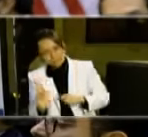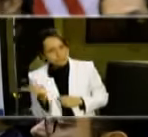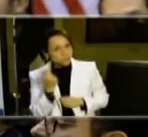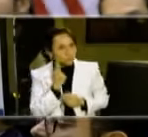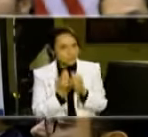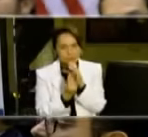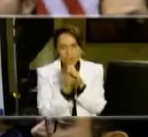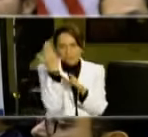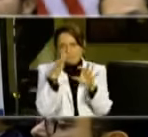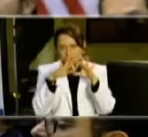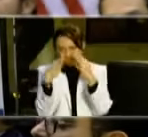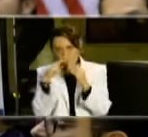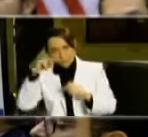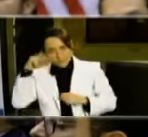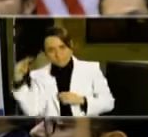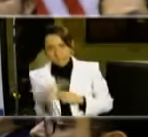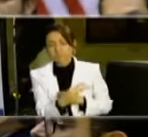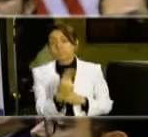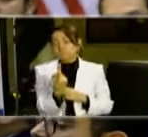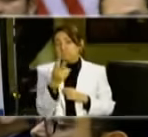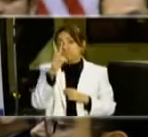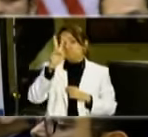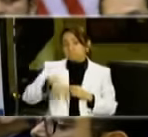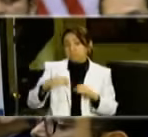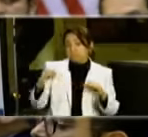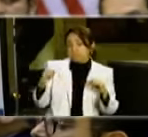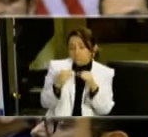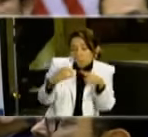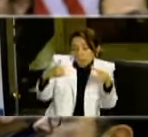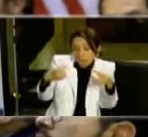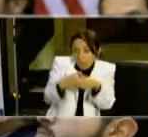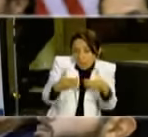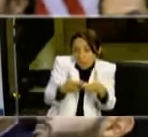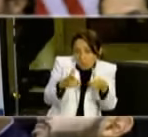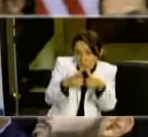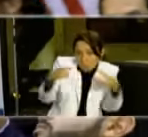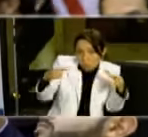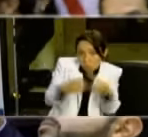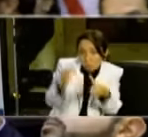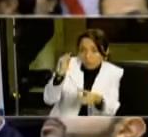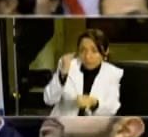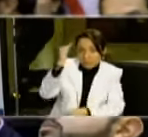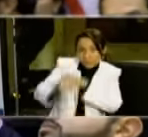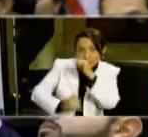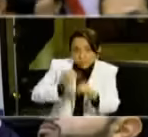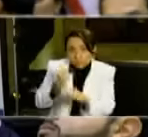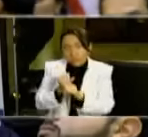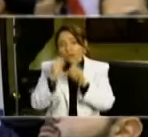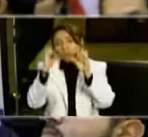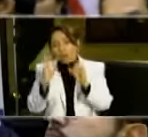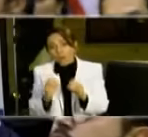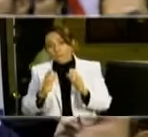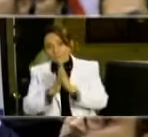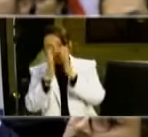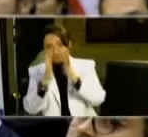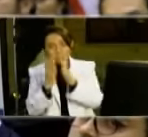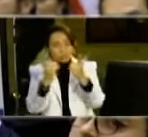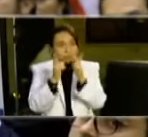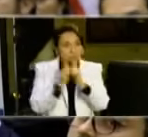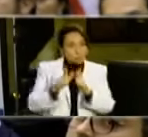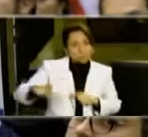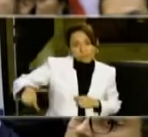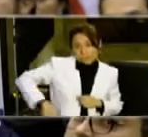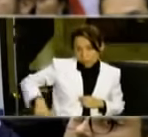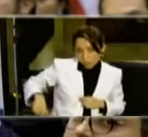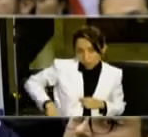nuestros organismos internacionales y nuestras instituciones gubernamentales, en esta era de globalización tan